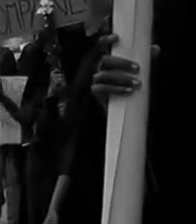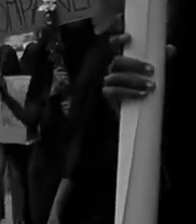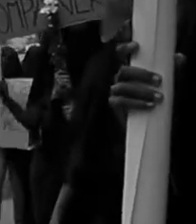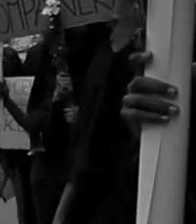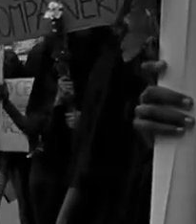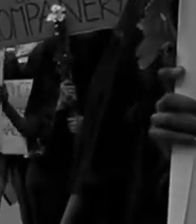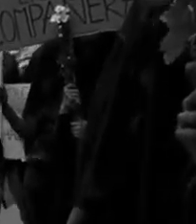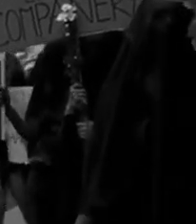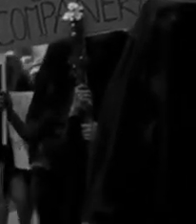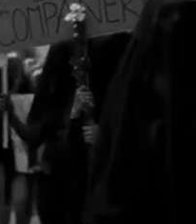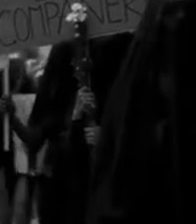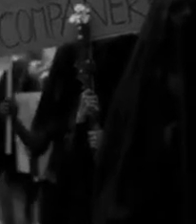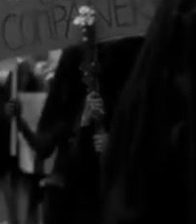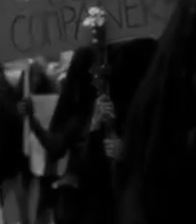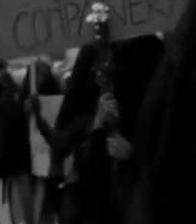para irme